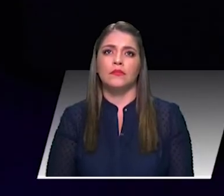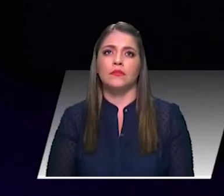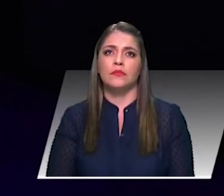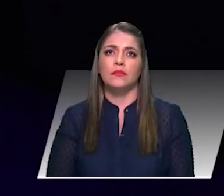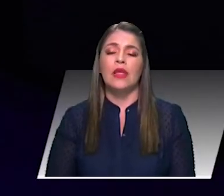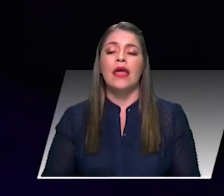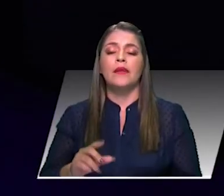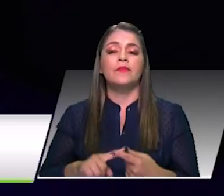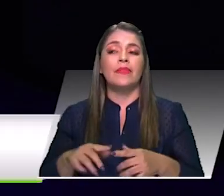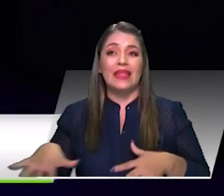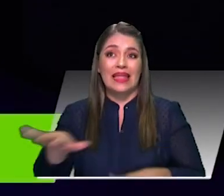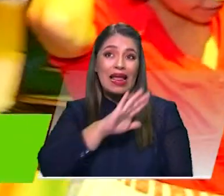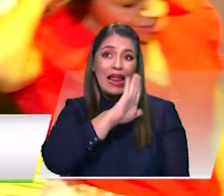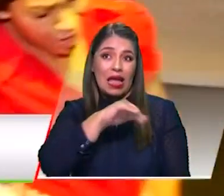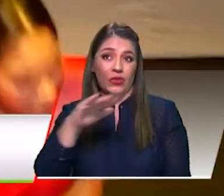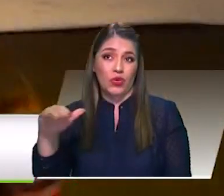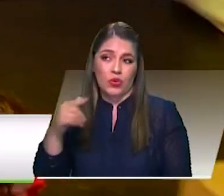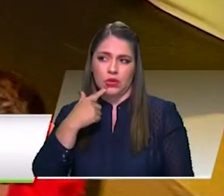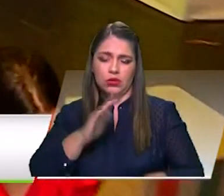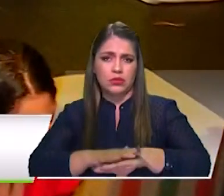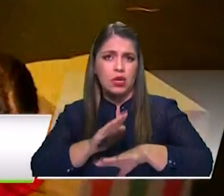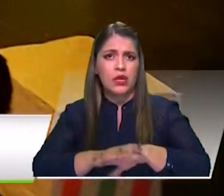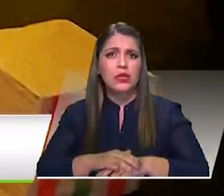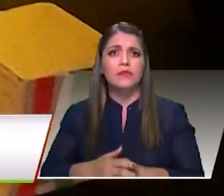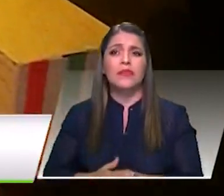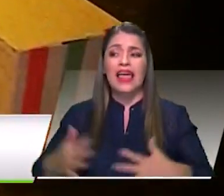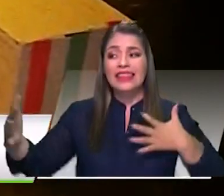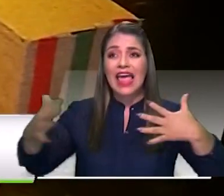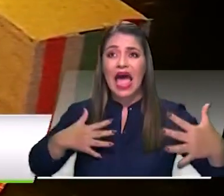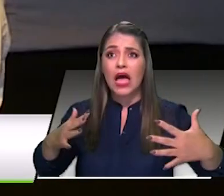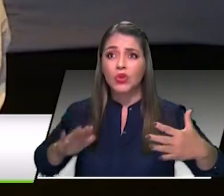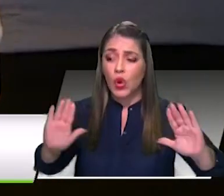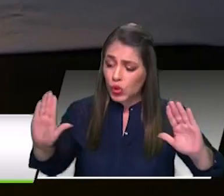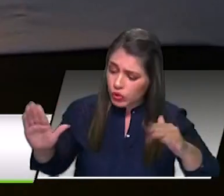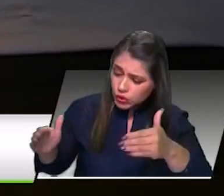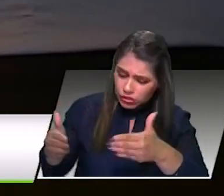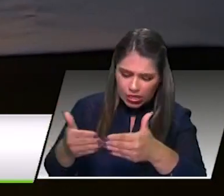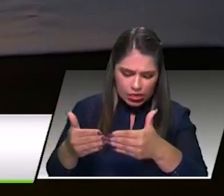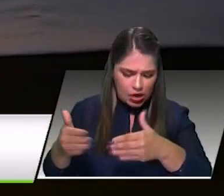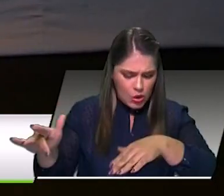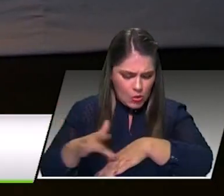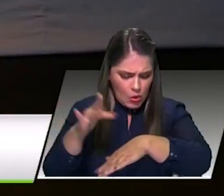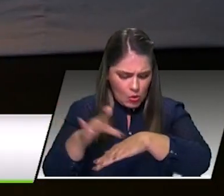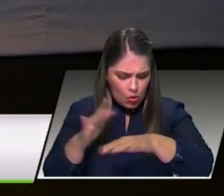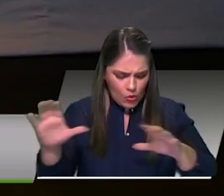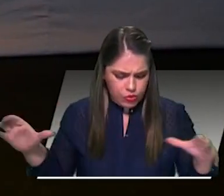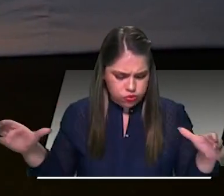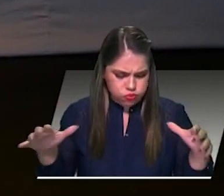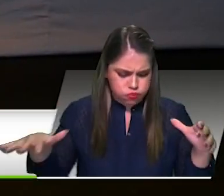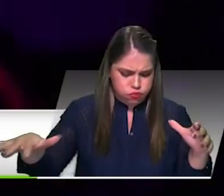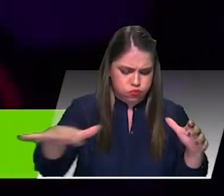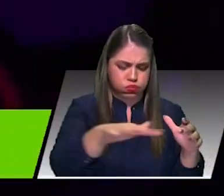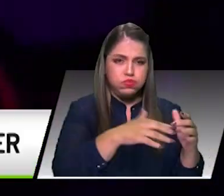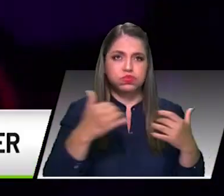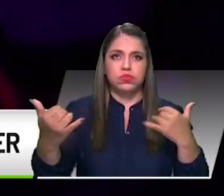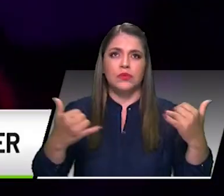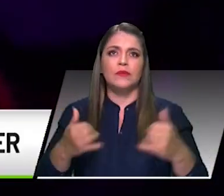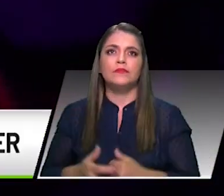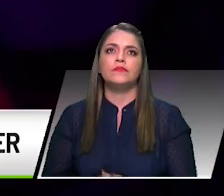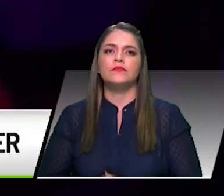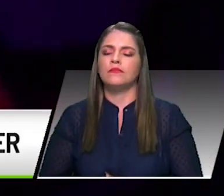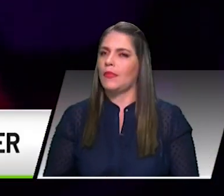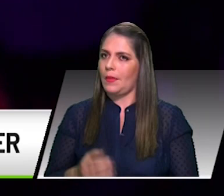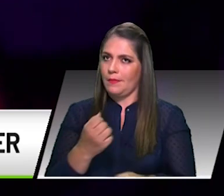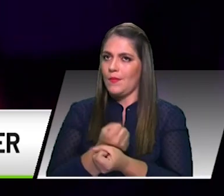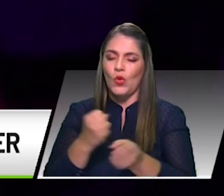Dramaturgos antioqueños manifiestan que si la cultura del teatro no se promueve de una forma activa en colegios y universidades, es imposible